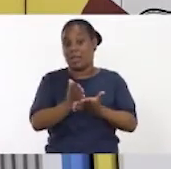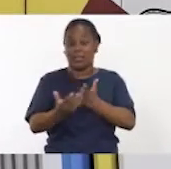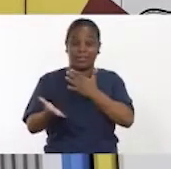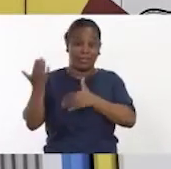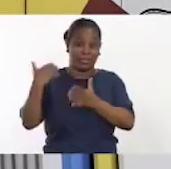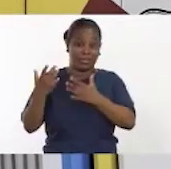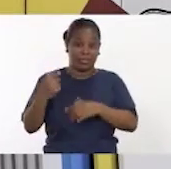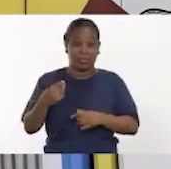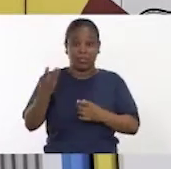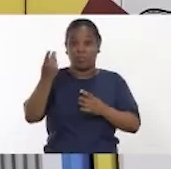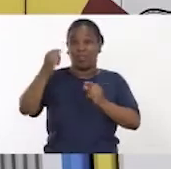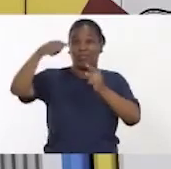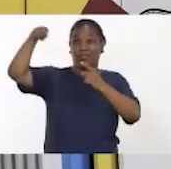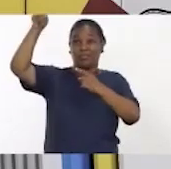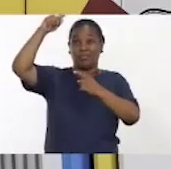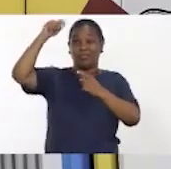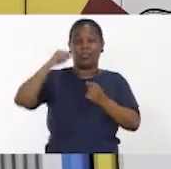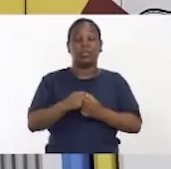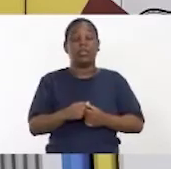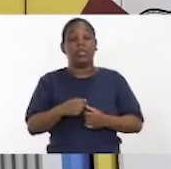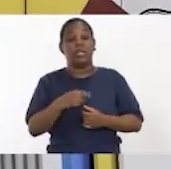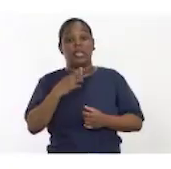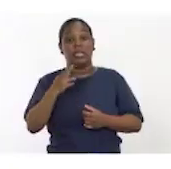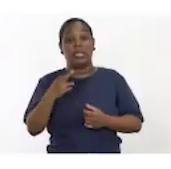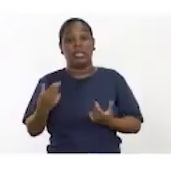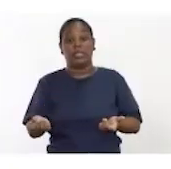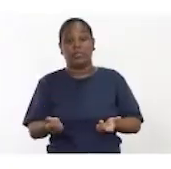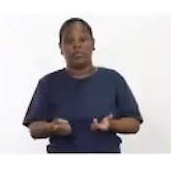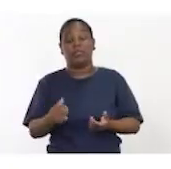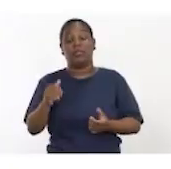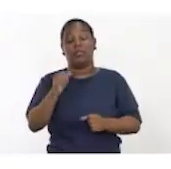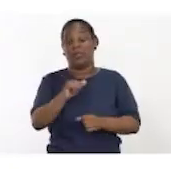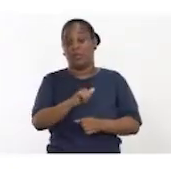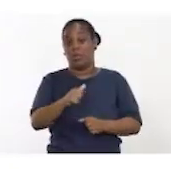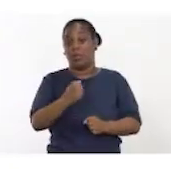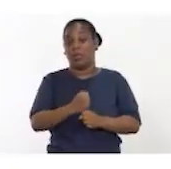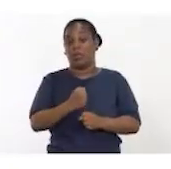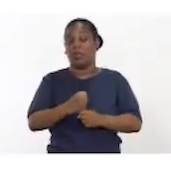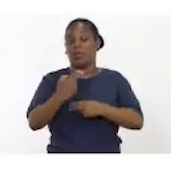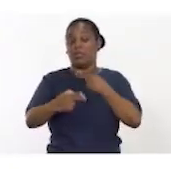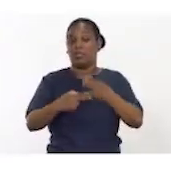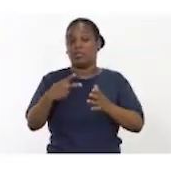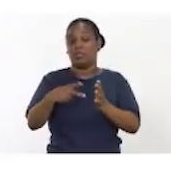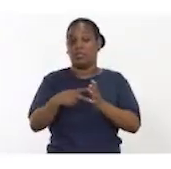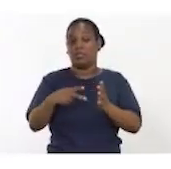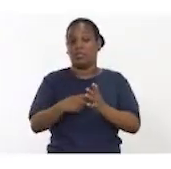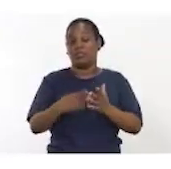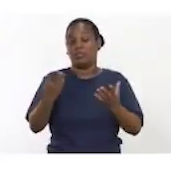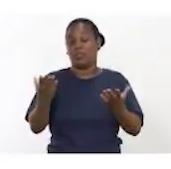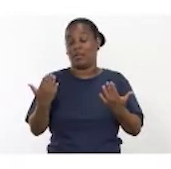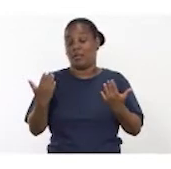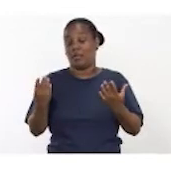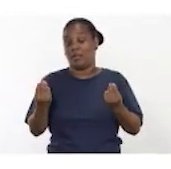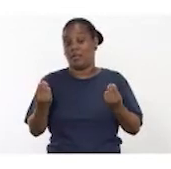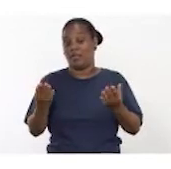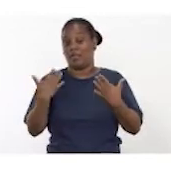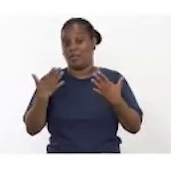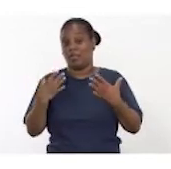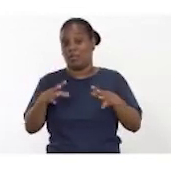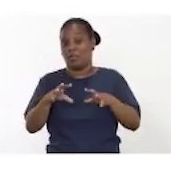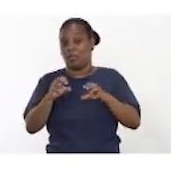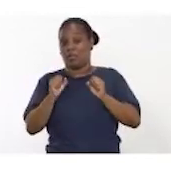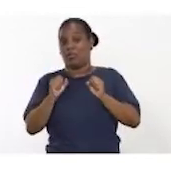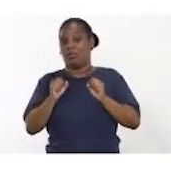anteriores, el coeficiente de rendimiento va a ser igual al trabajo que se realiza dividido entre la cantidad de calor que